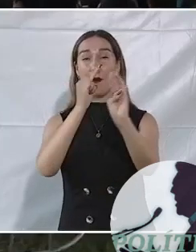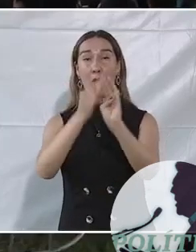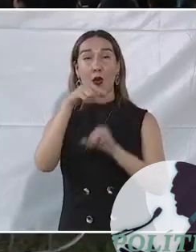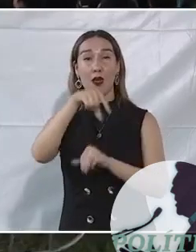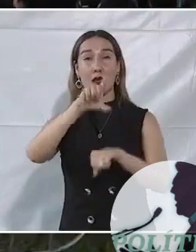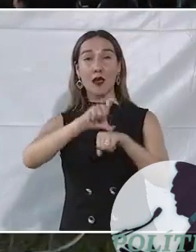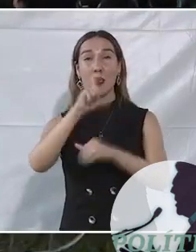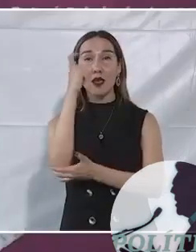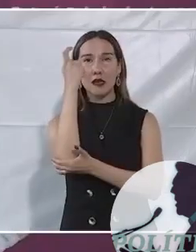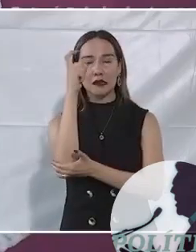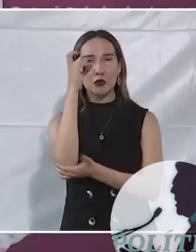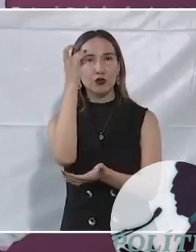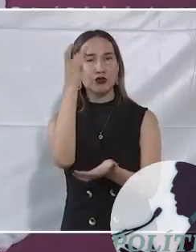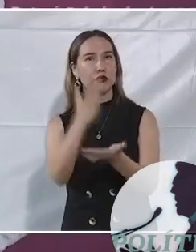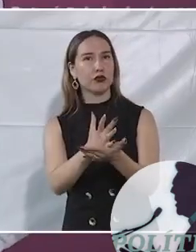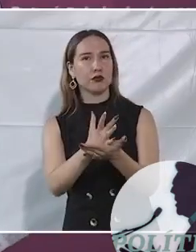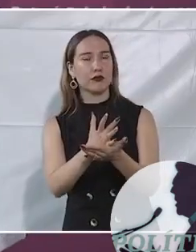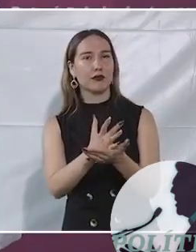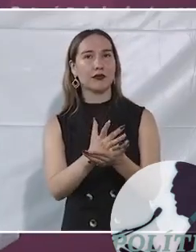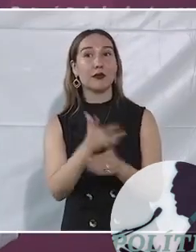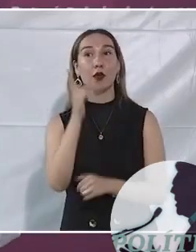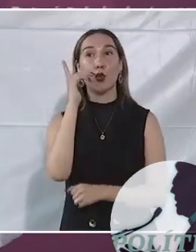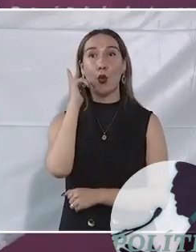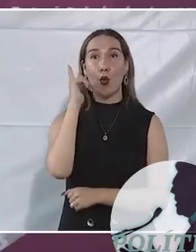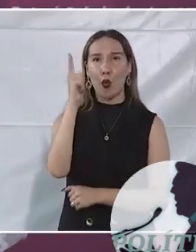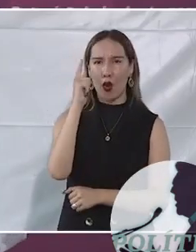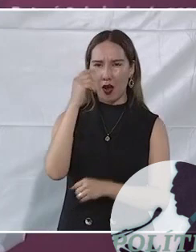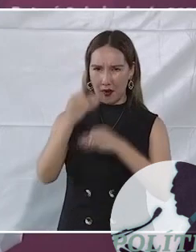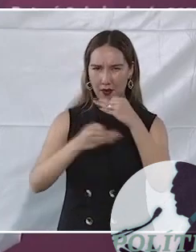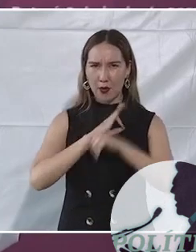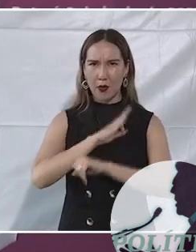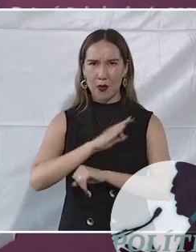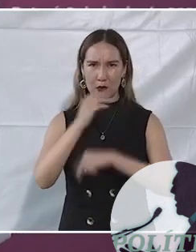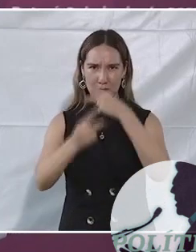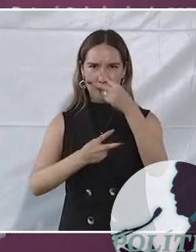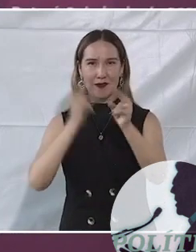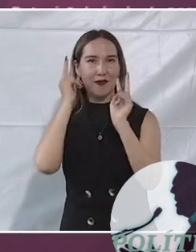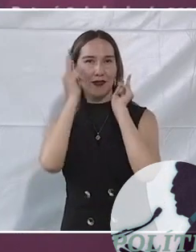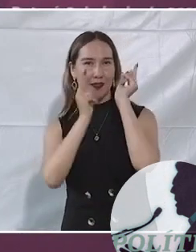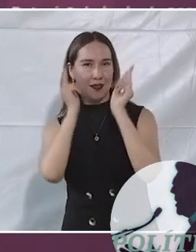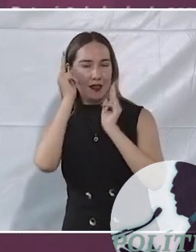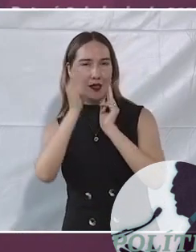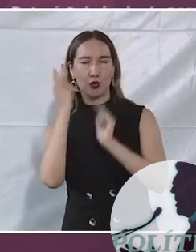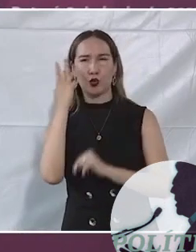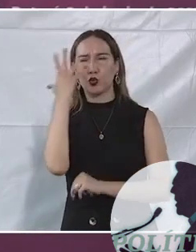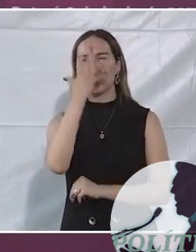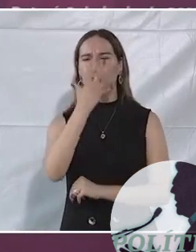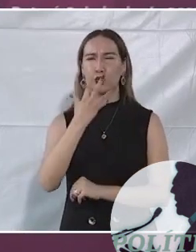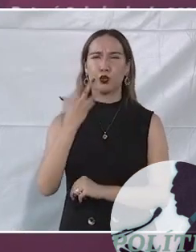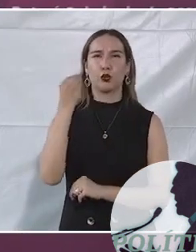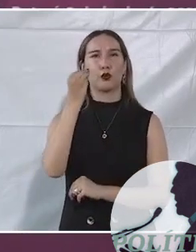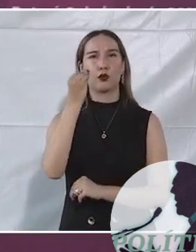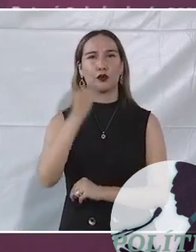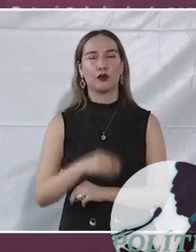que ojalá y todos puedan visitarla, porque es una gran